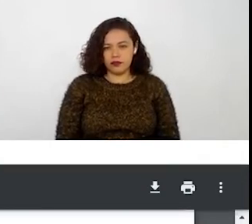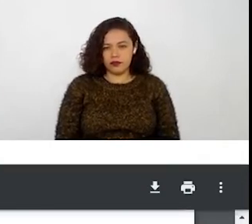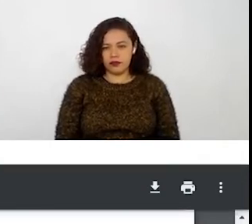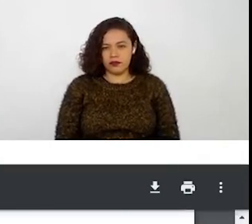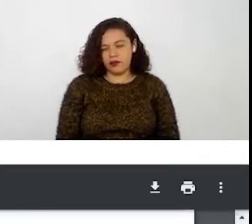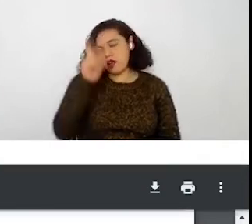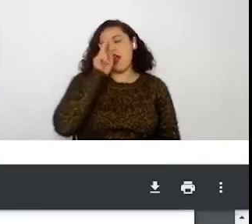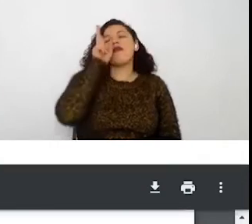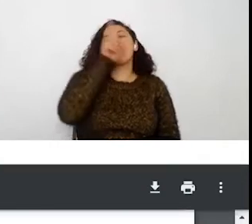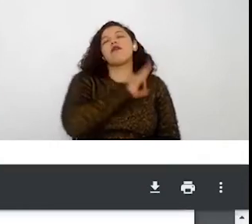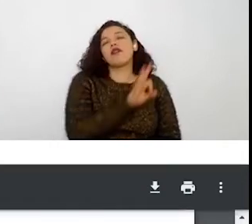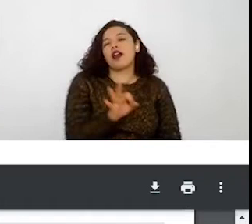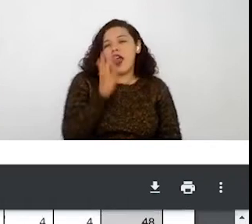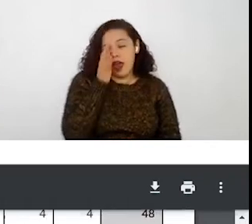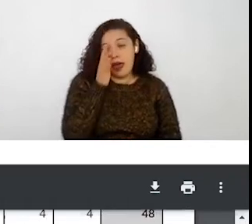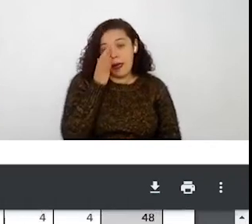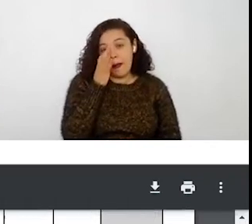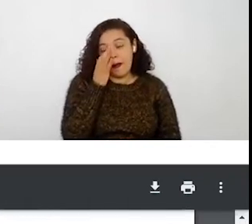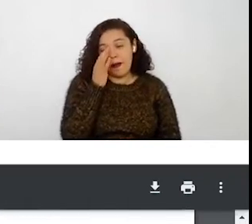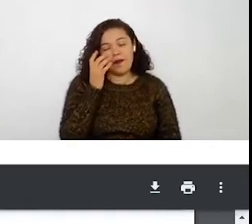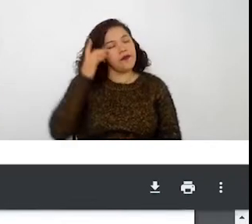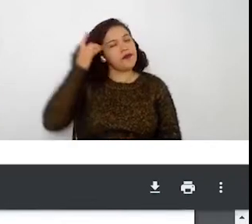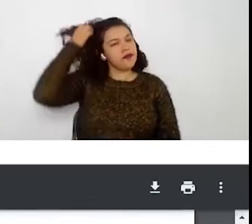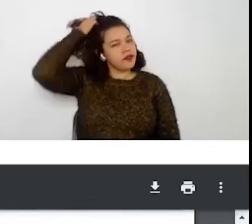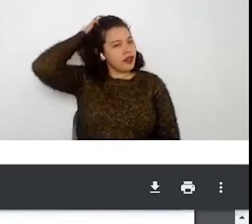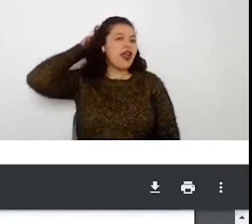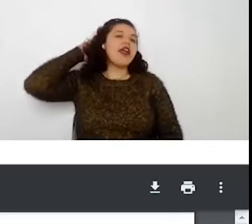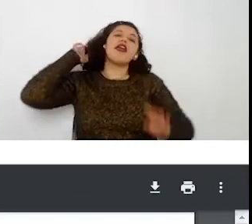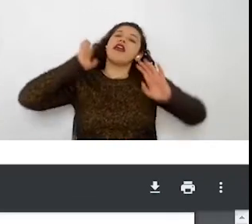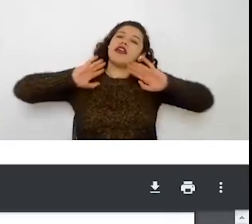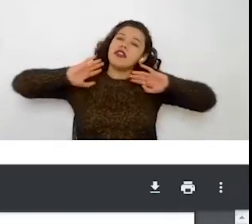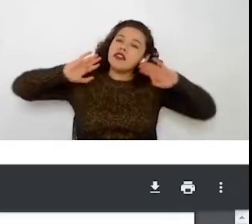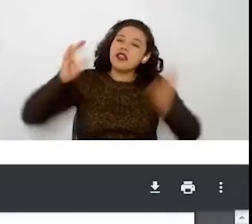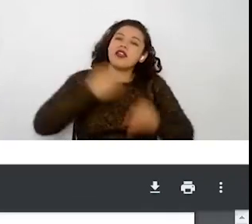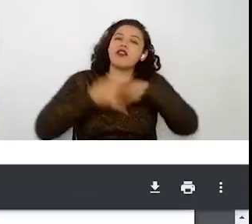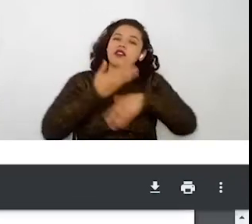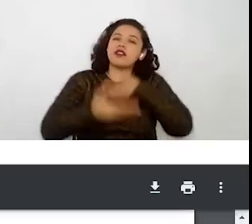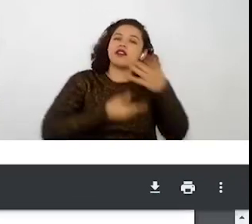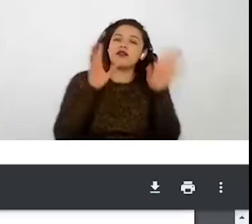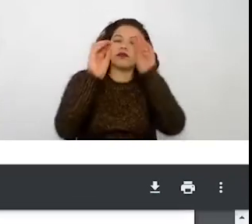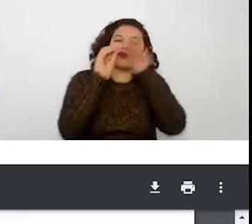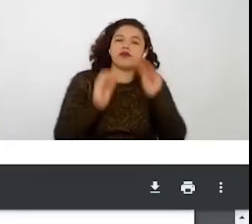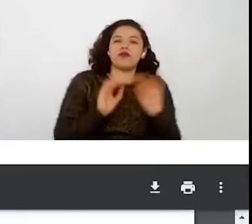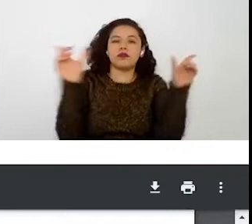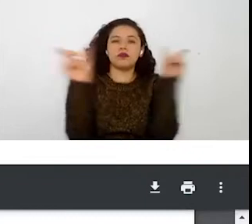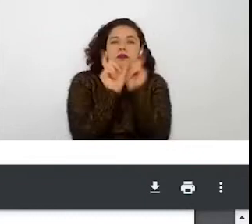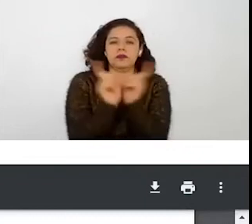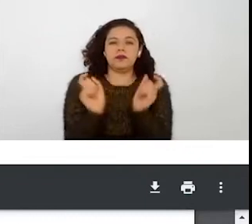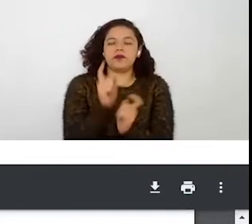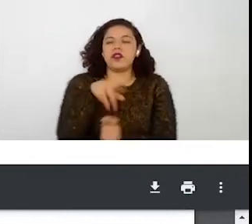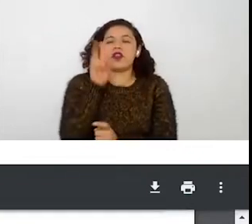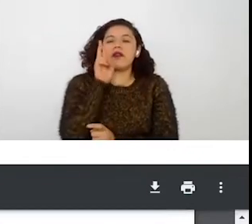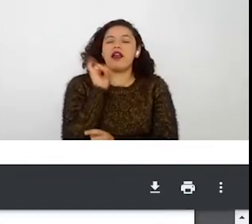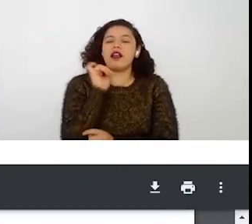como pueden ver aquí Este ya tenemos el concentrado de los servicios que ingresamos así los van a visualizar